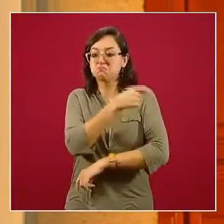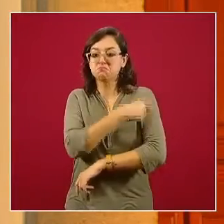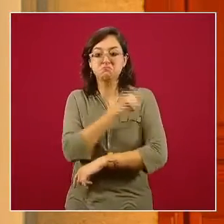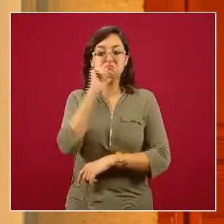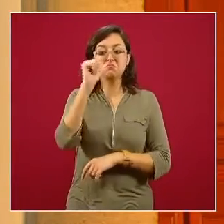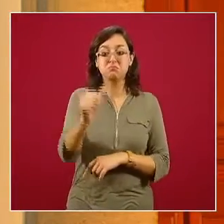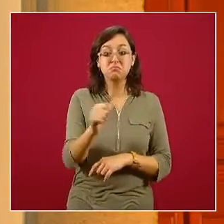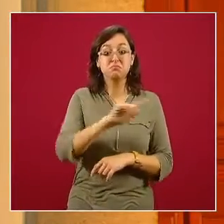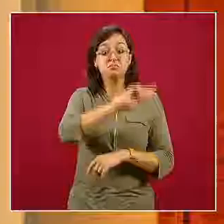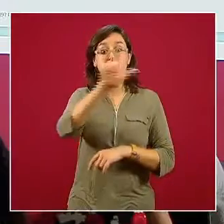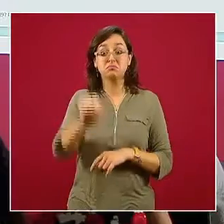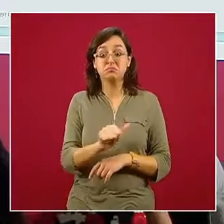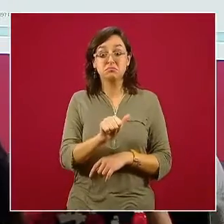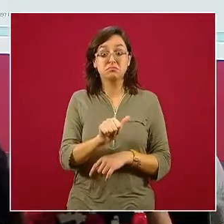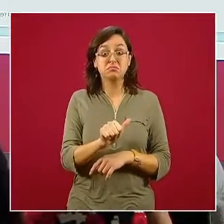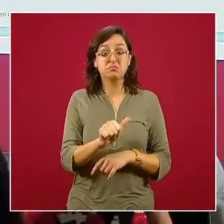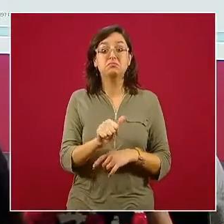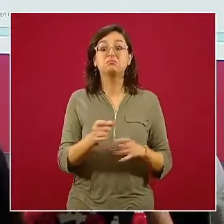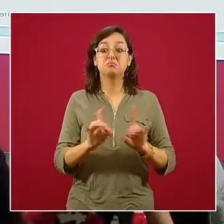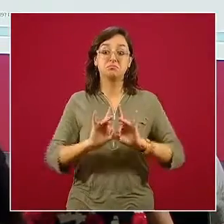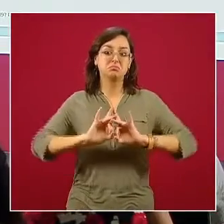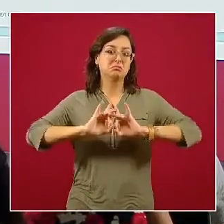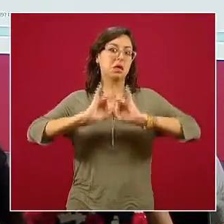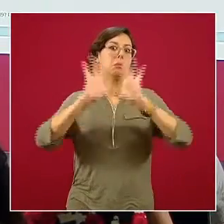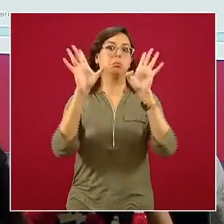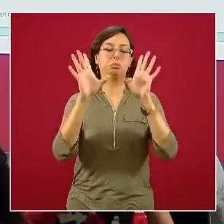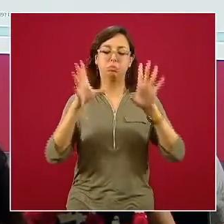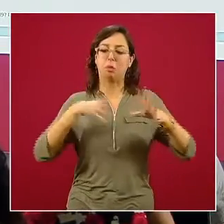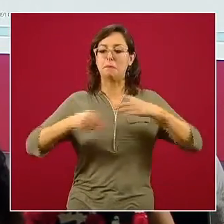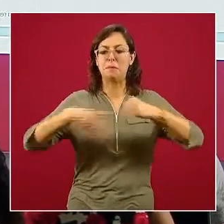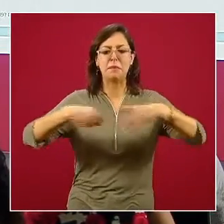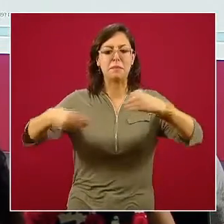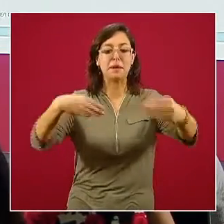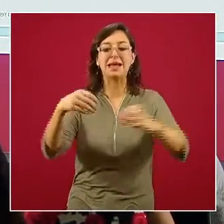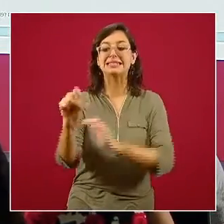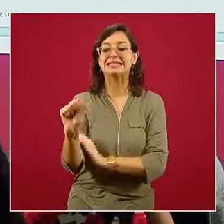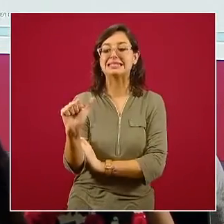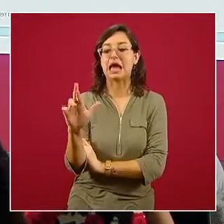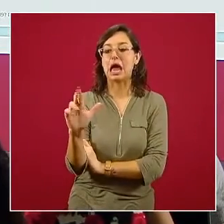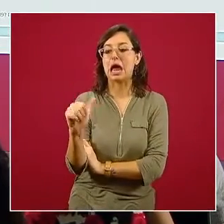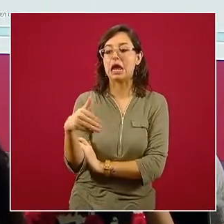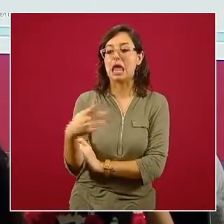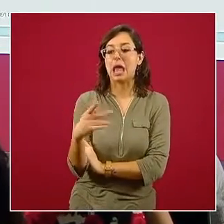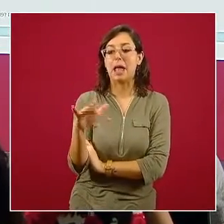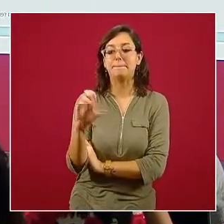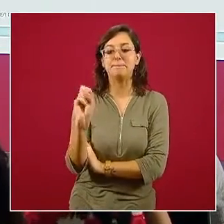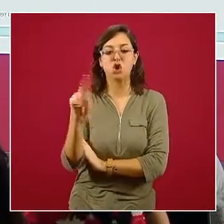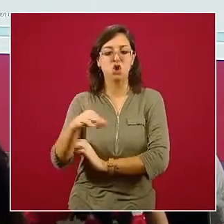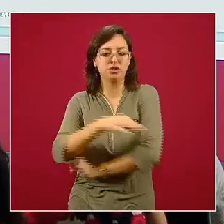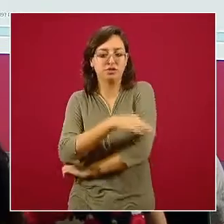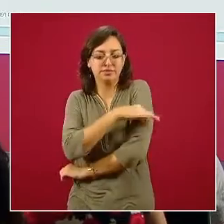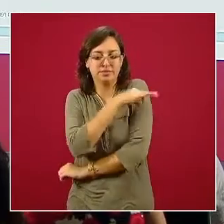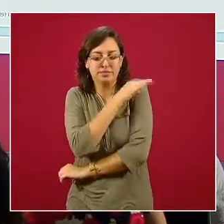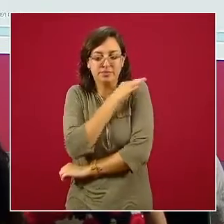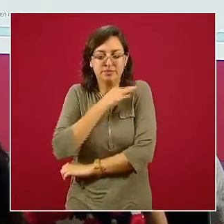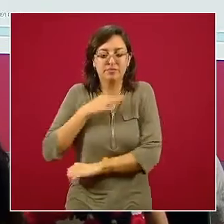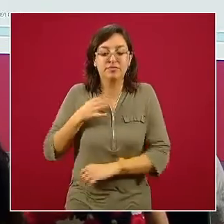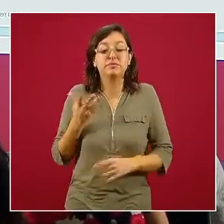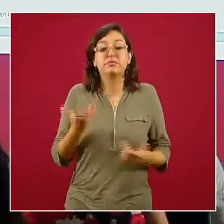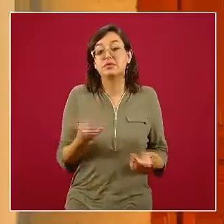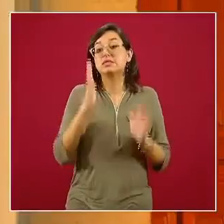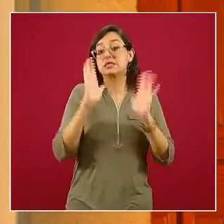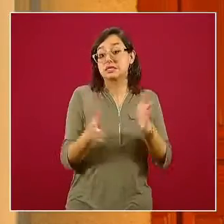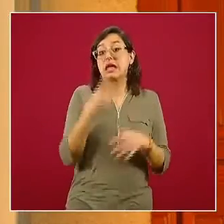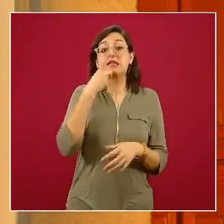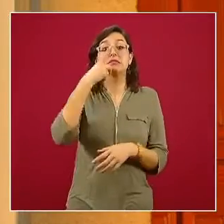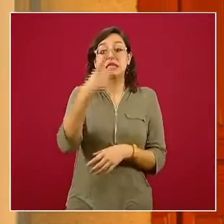inmunes, puede estallar un brote de sarampión. Sarampión, ya dije, es una de las enfermedades